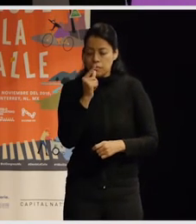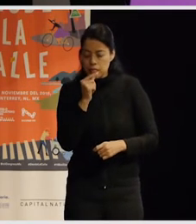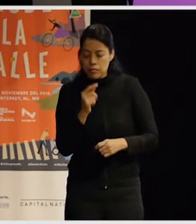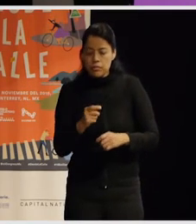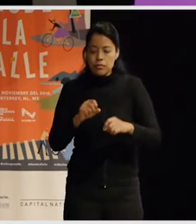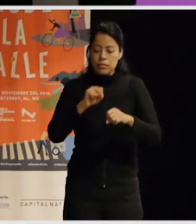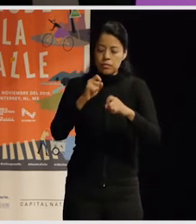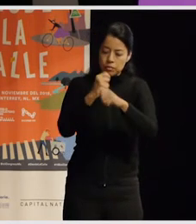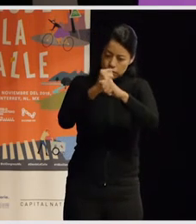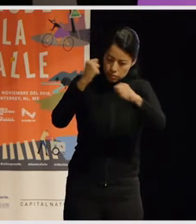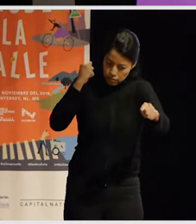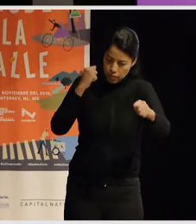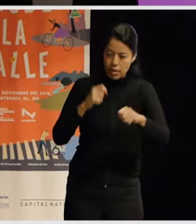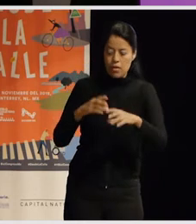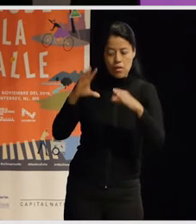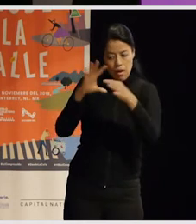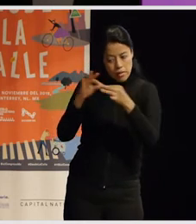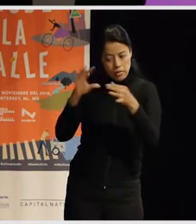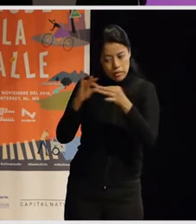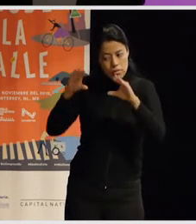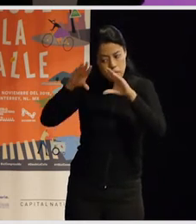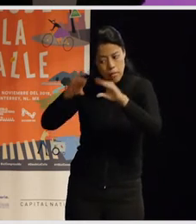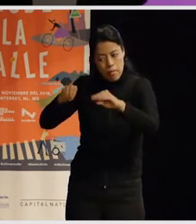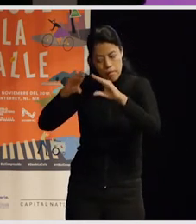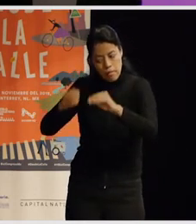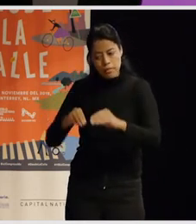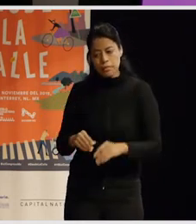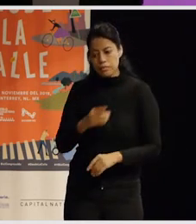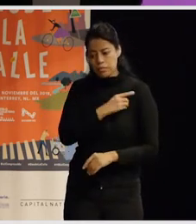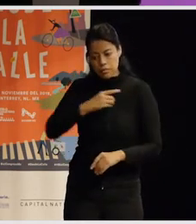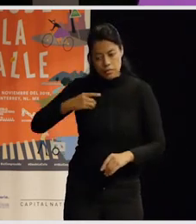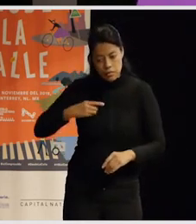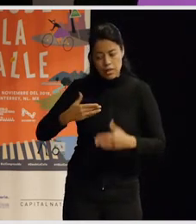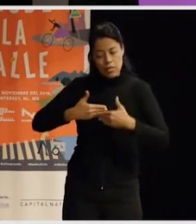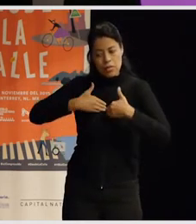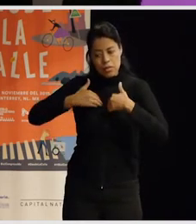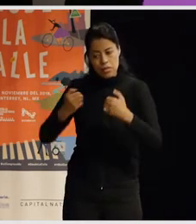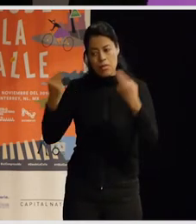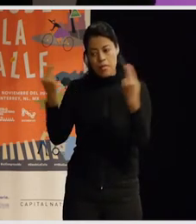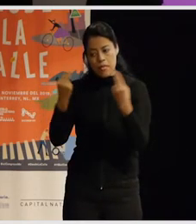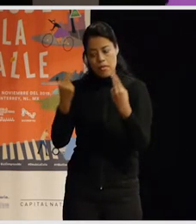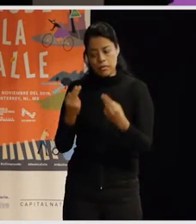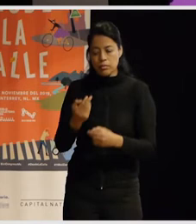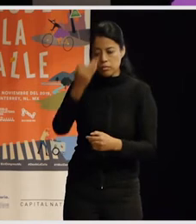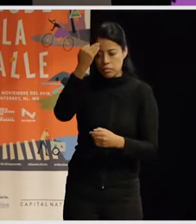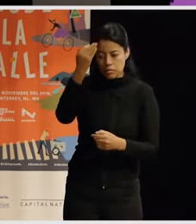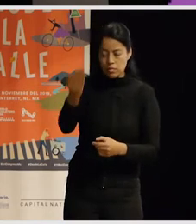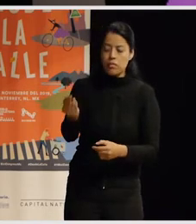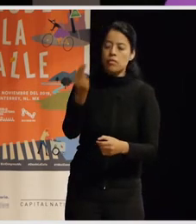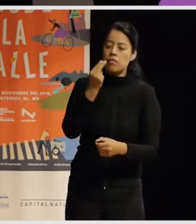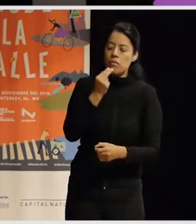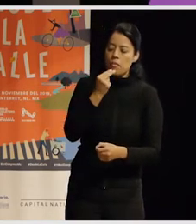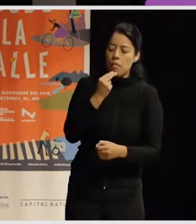de transporte público y que es muy necesaria que debemos de comprender que es necesario invertir tiempo y hacer una inversión